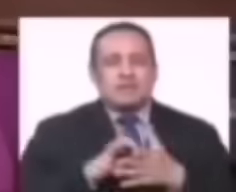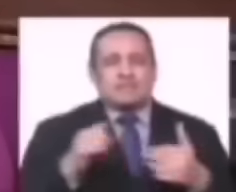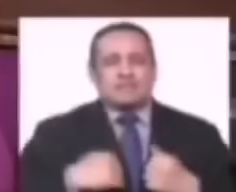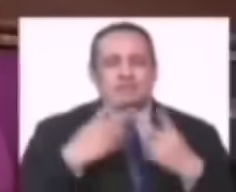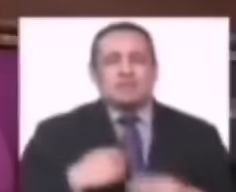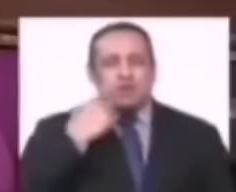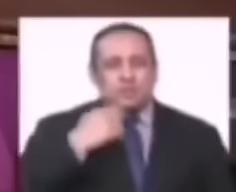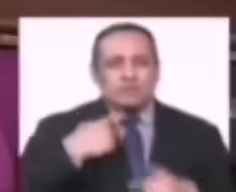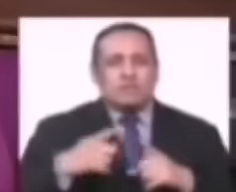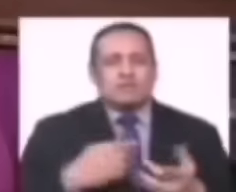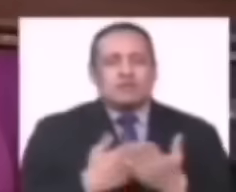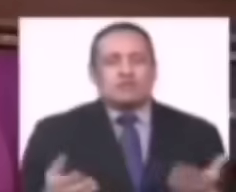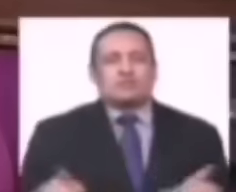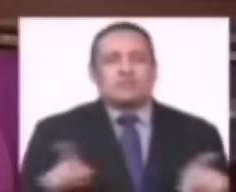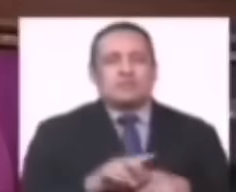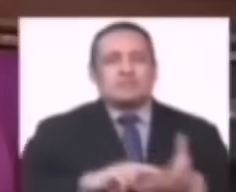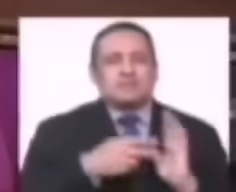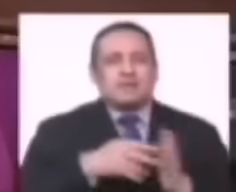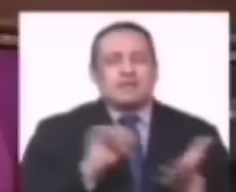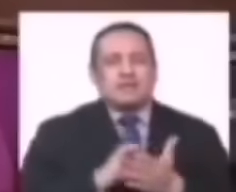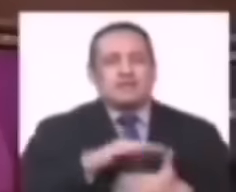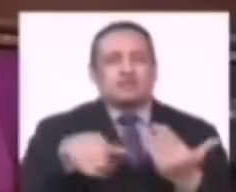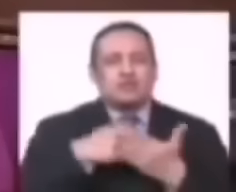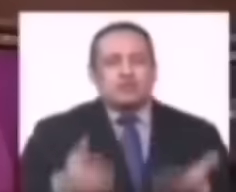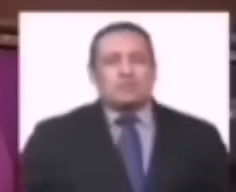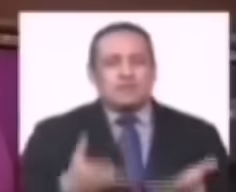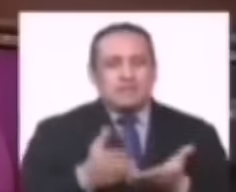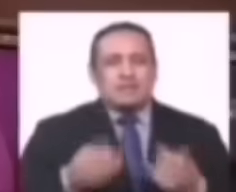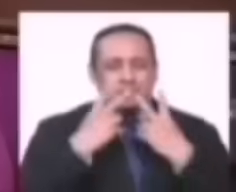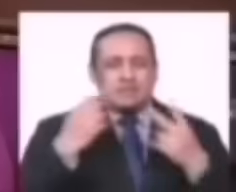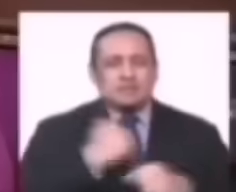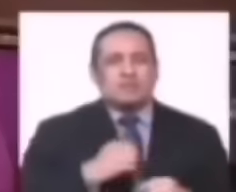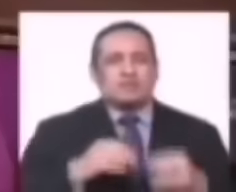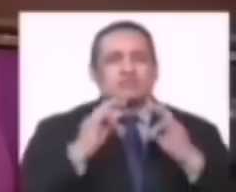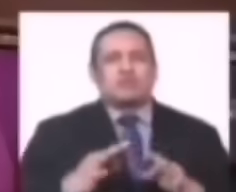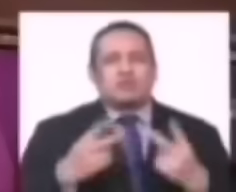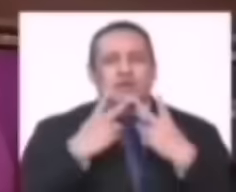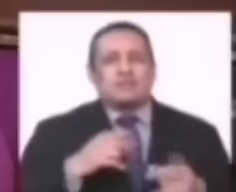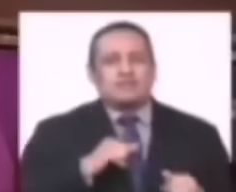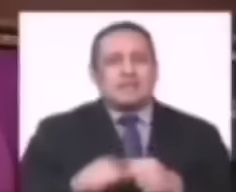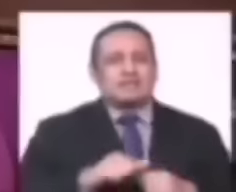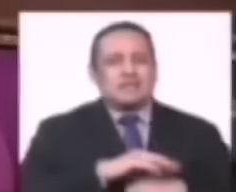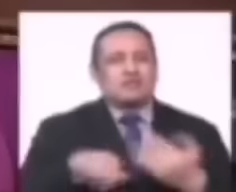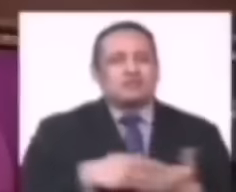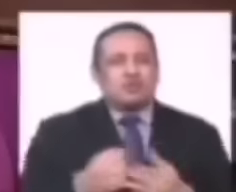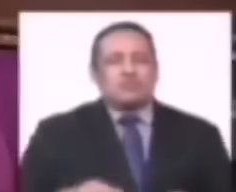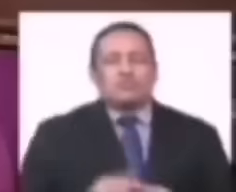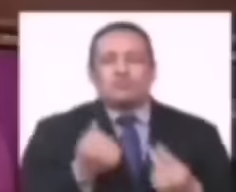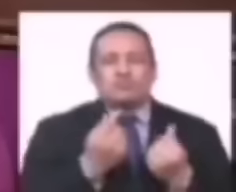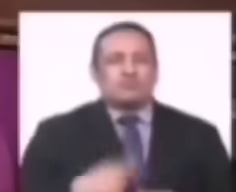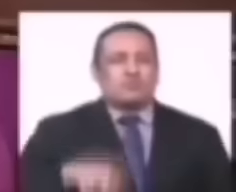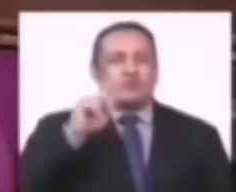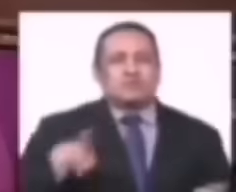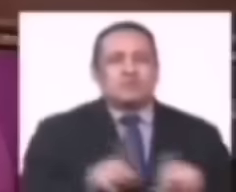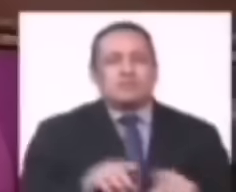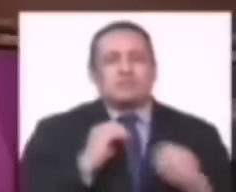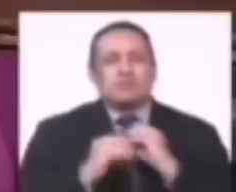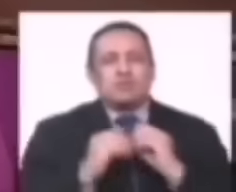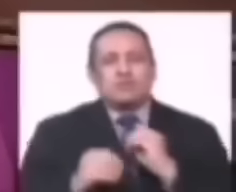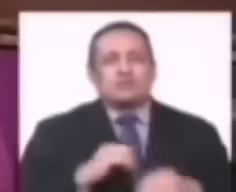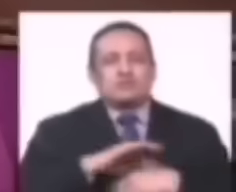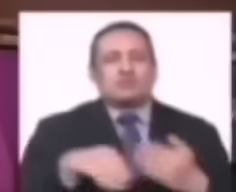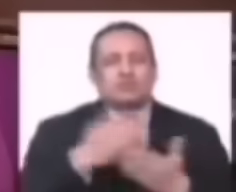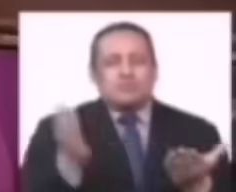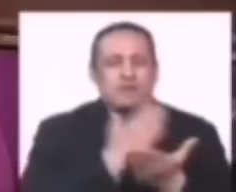de esta situación, sino que además esto va a traer una acción concreta, y es gastar una millonada para modificar todos los